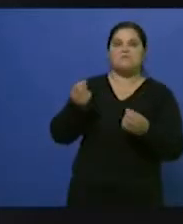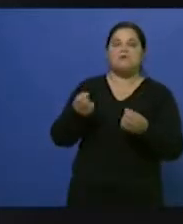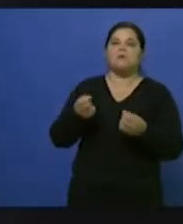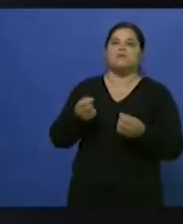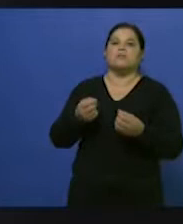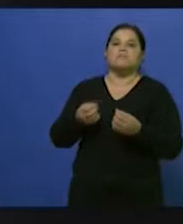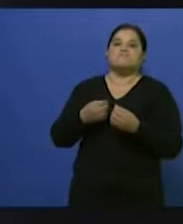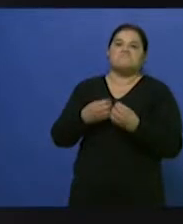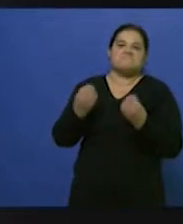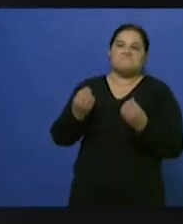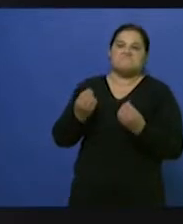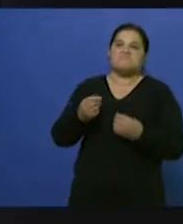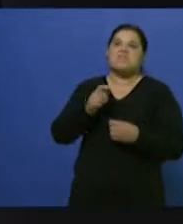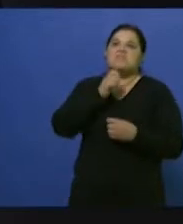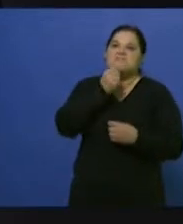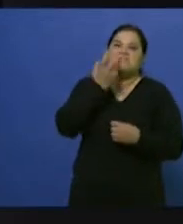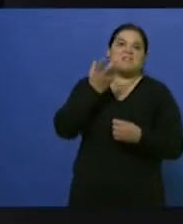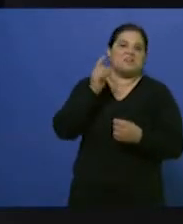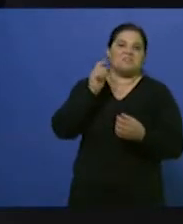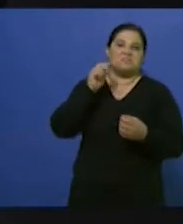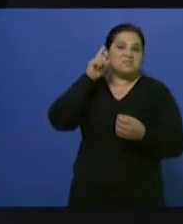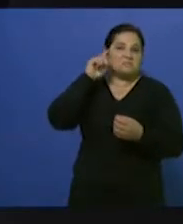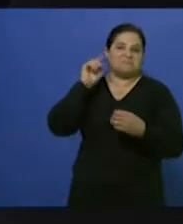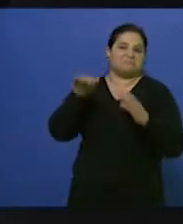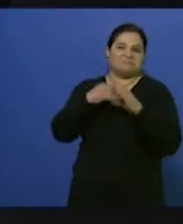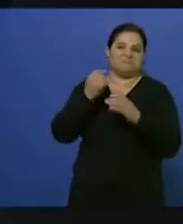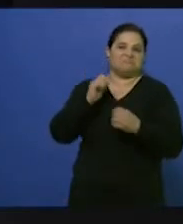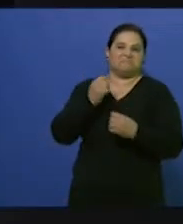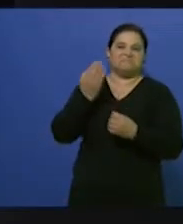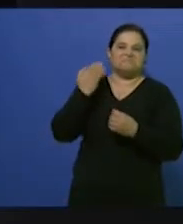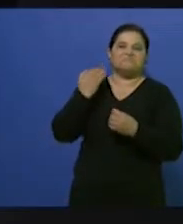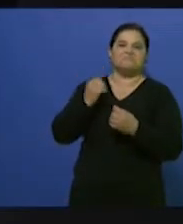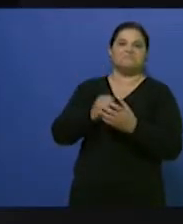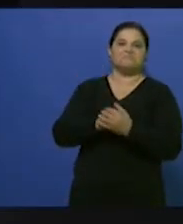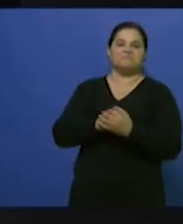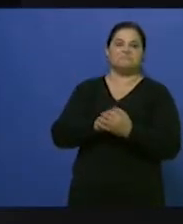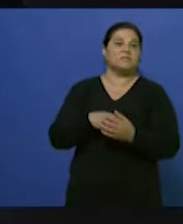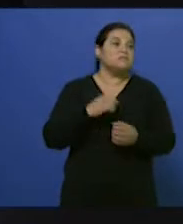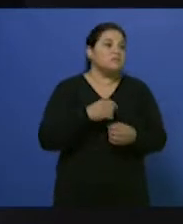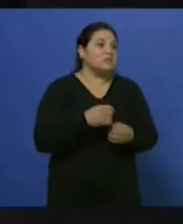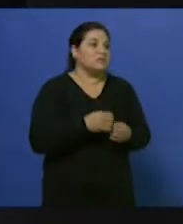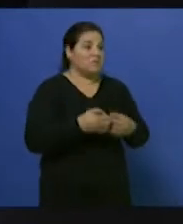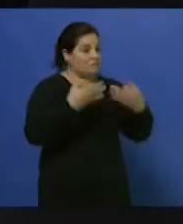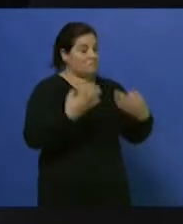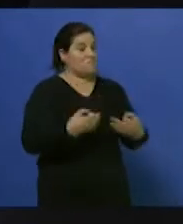nos respondió Zanini hace un rato nada más. Ajá. Es que